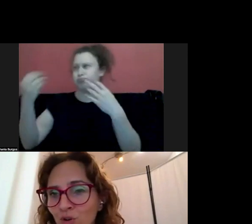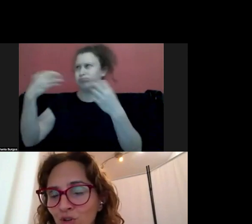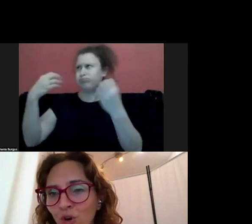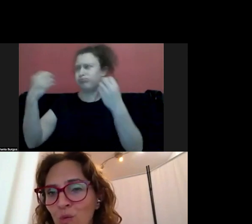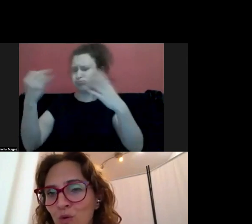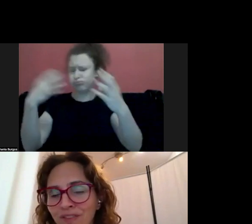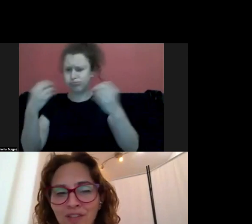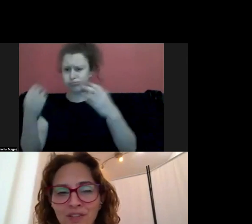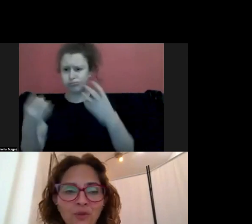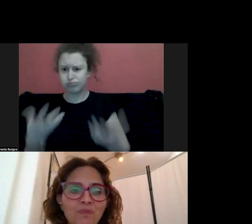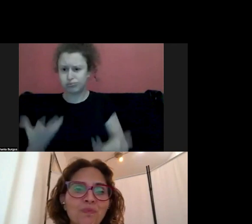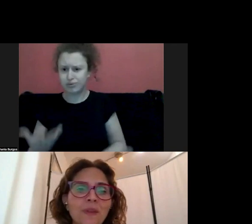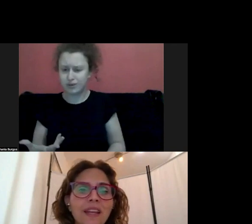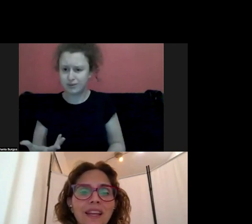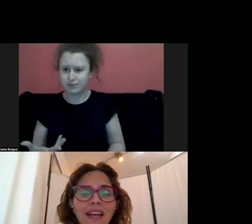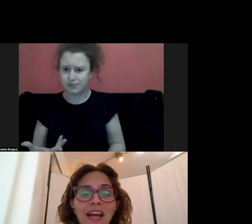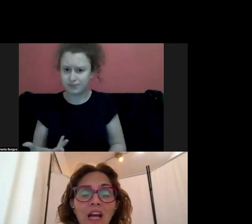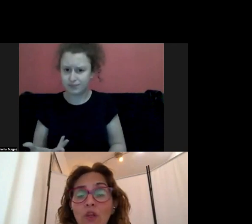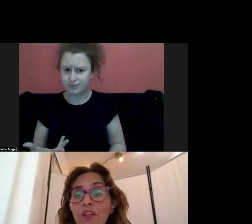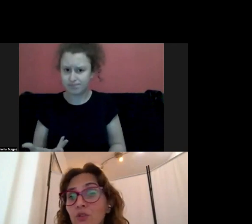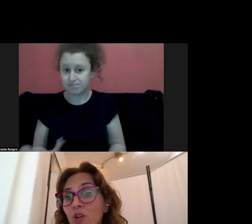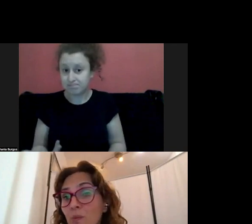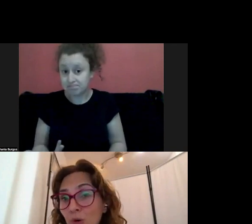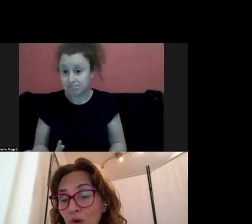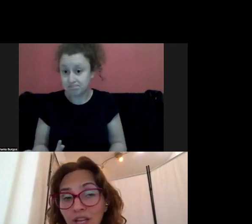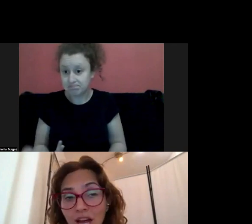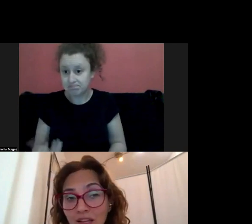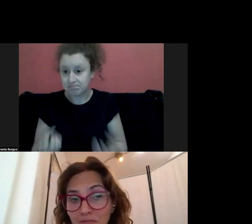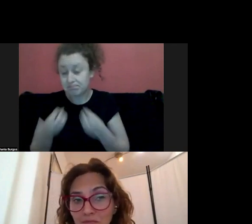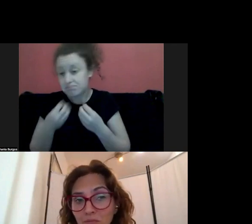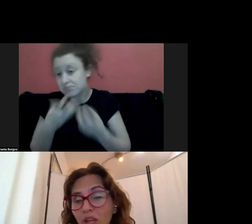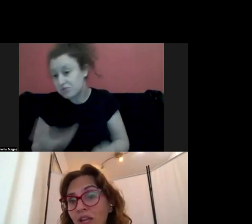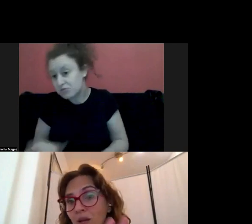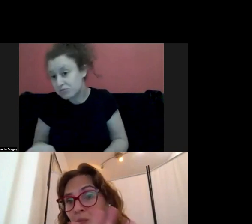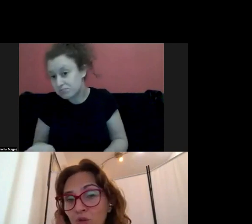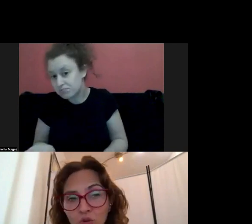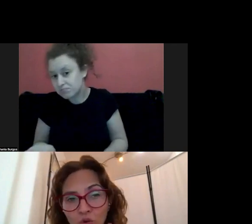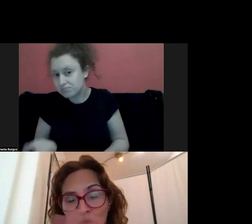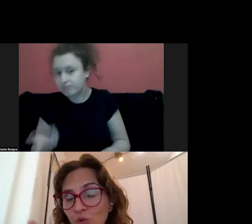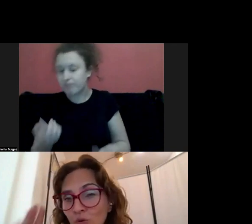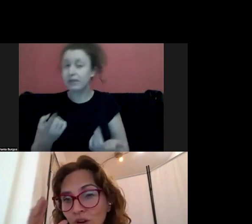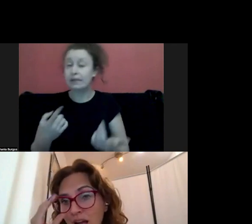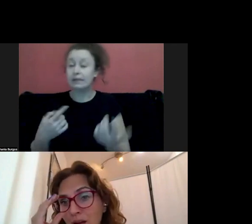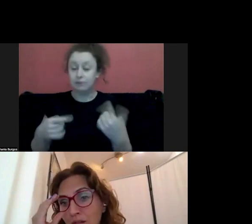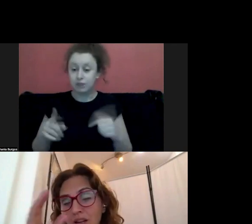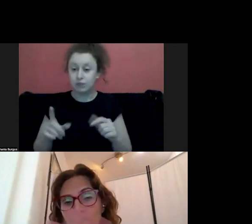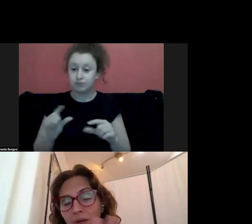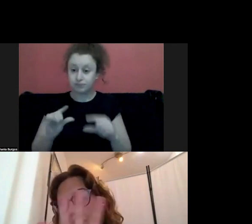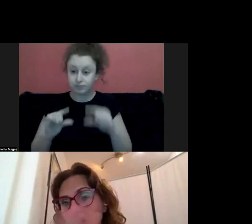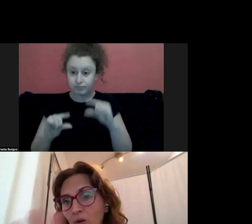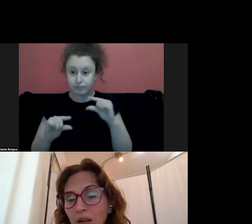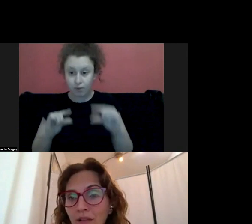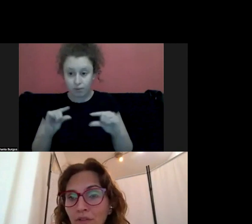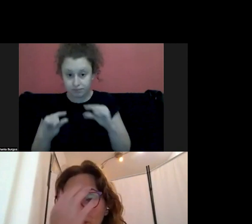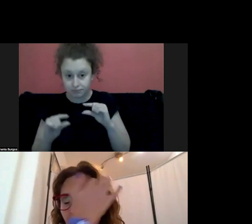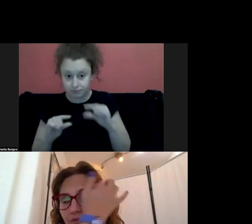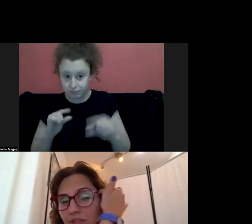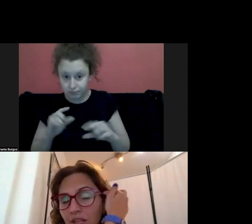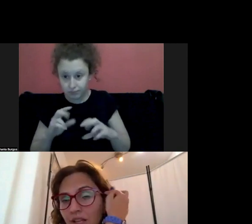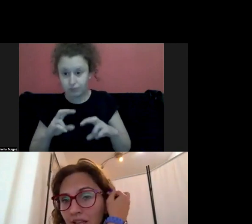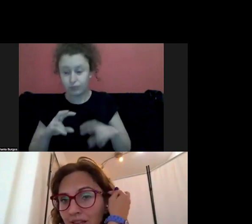eso lo dejo como reflexión. Lo cierto es que lo poco que hay, aquí he puesto una pequeña